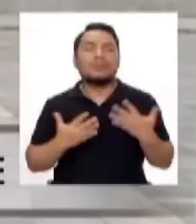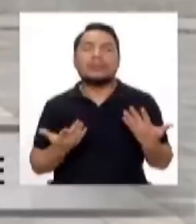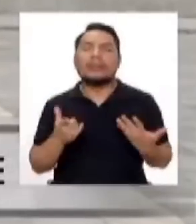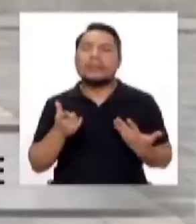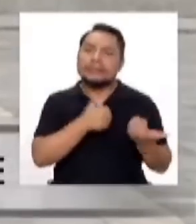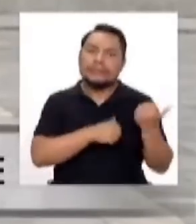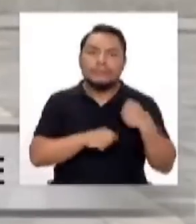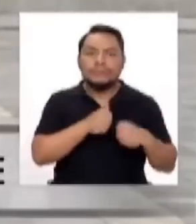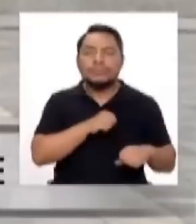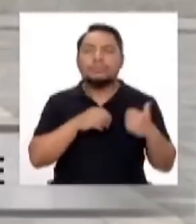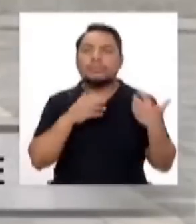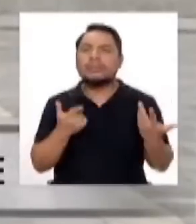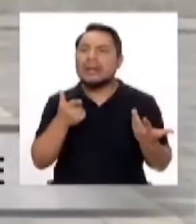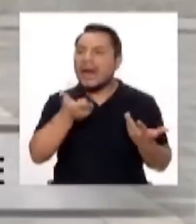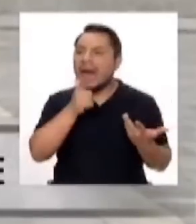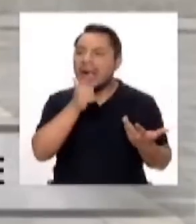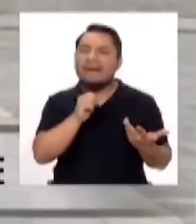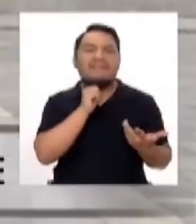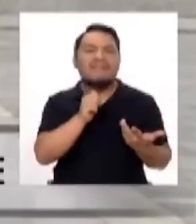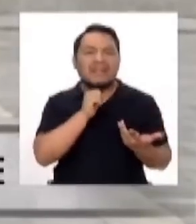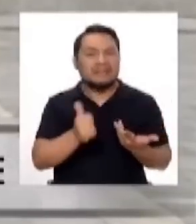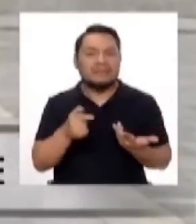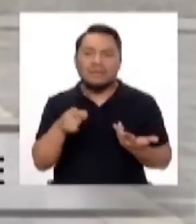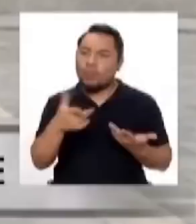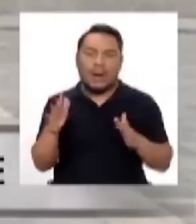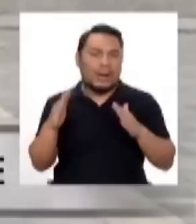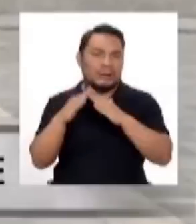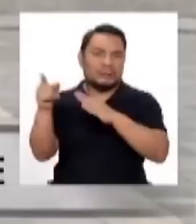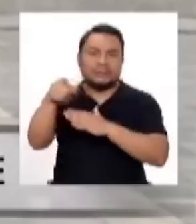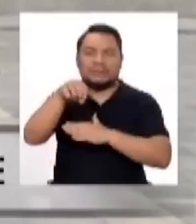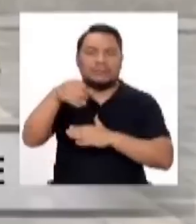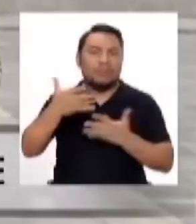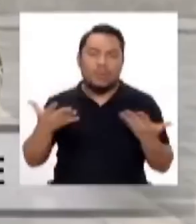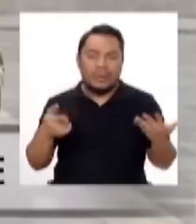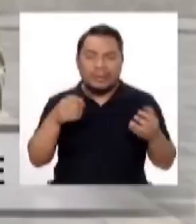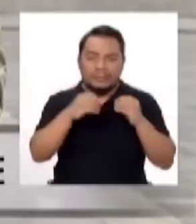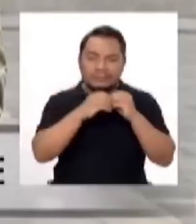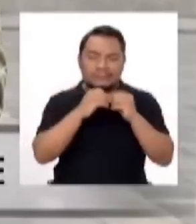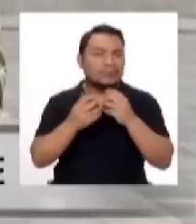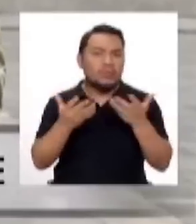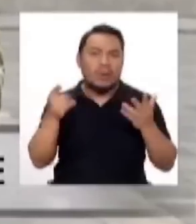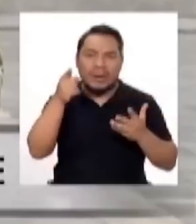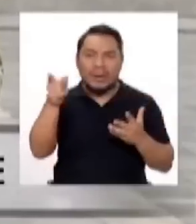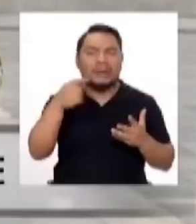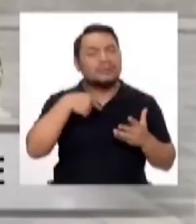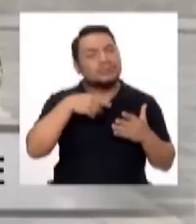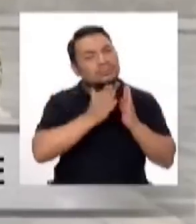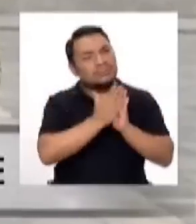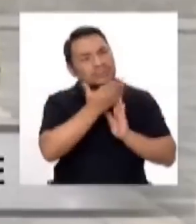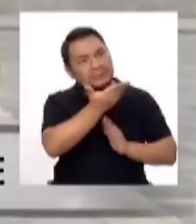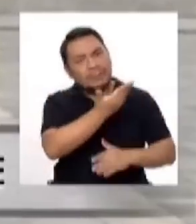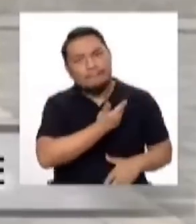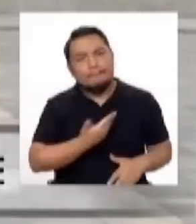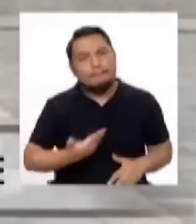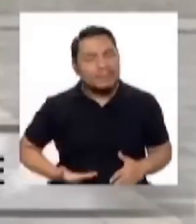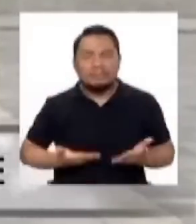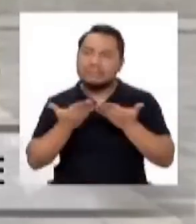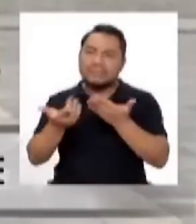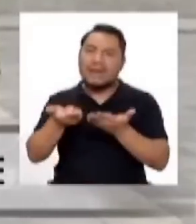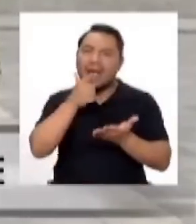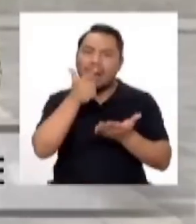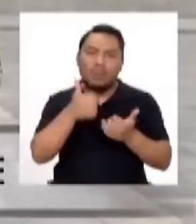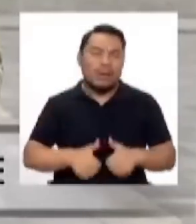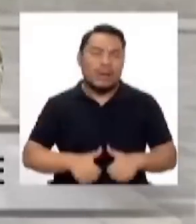sufren la escasez de este recurso tan importante. Le hemos propuesto el proyecto Agua